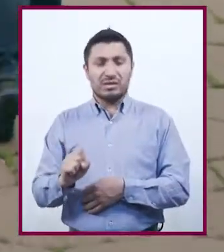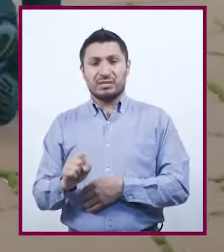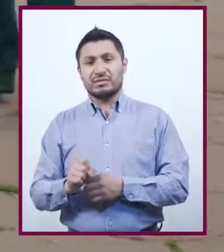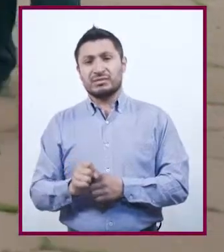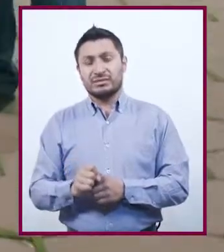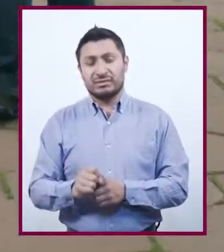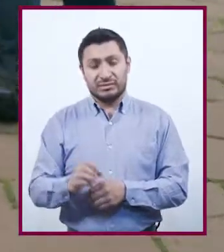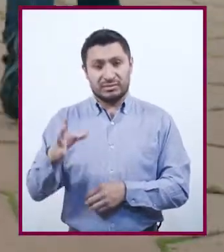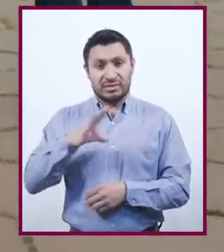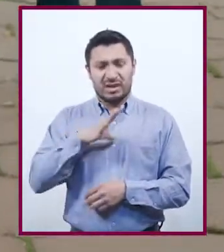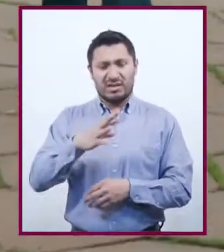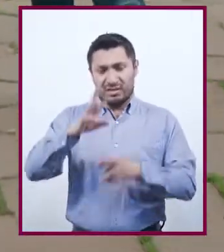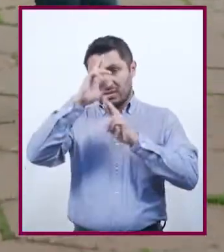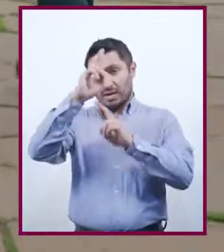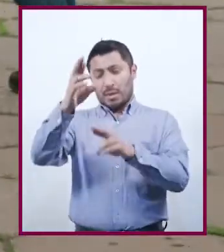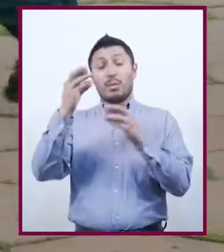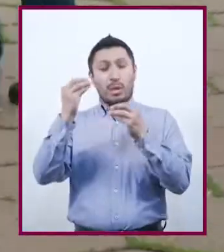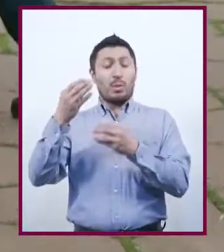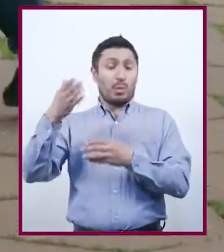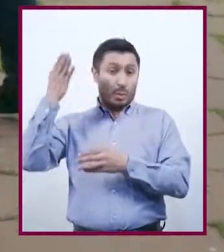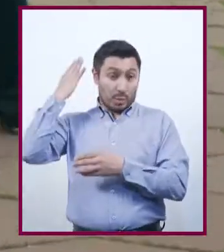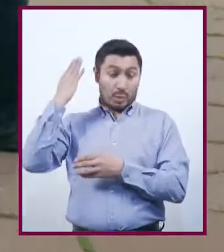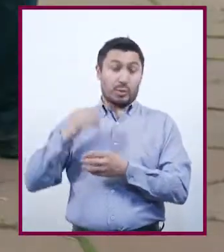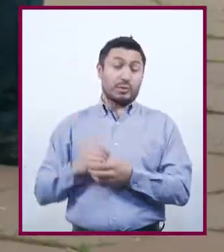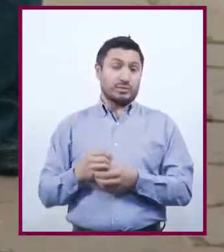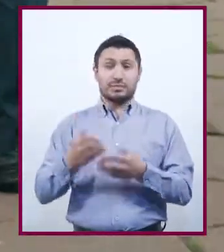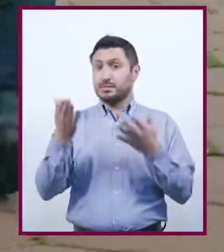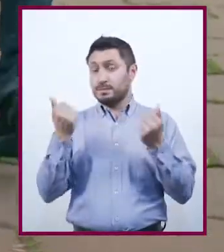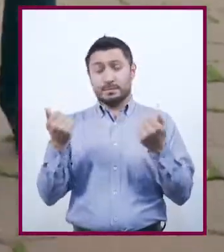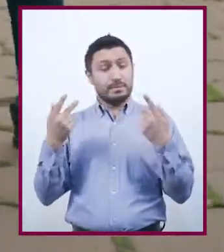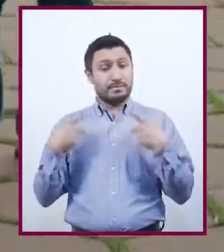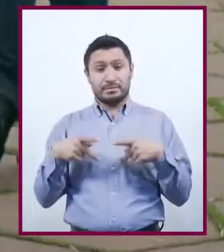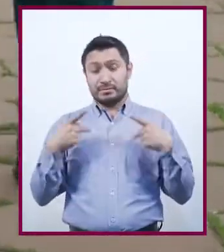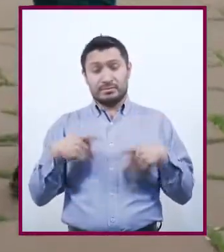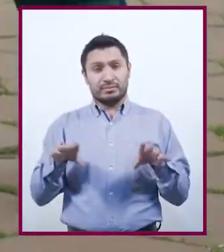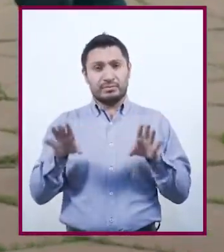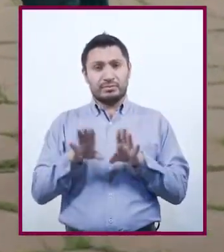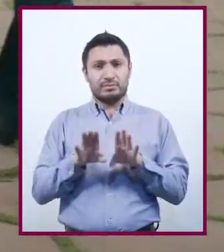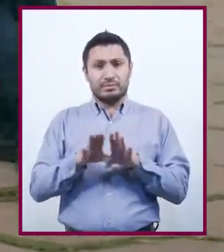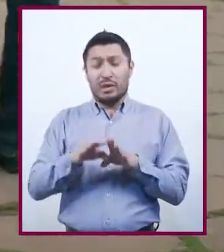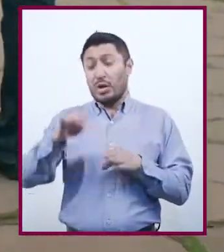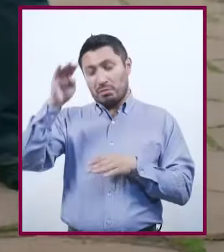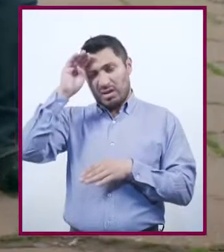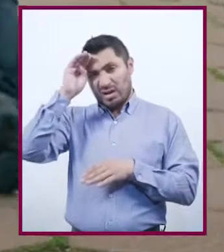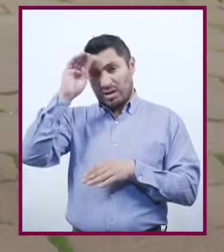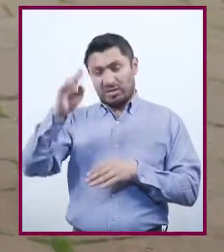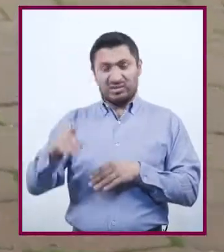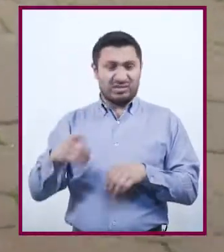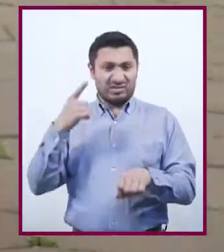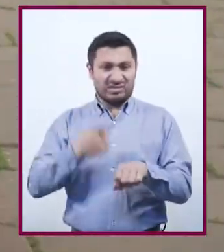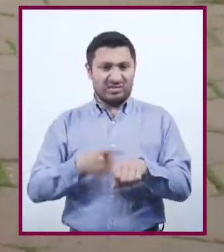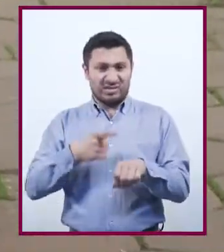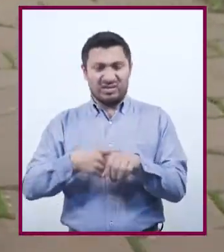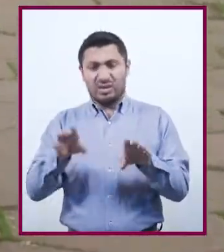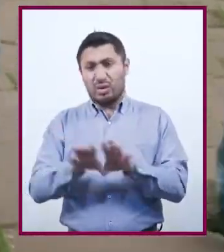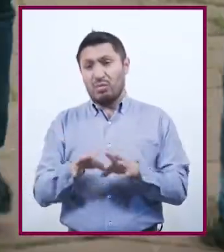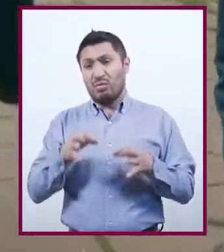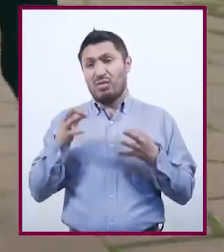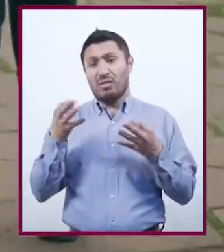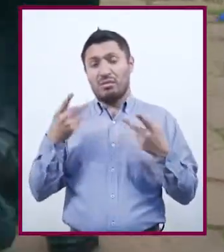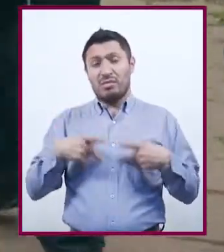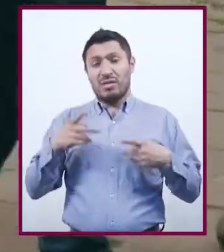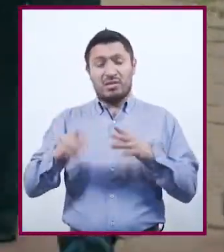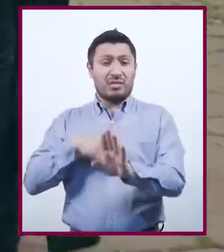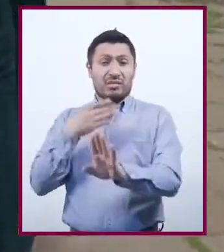Definitivamente encuentro mucha diferencia, ya que en la juventud de mis padres era totalmente una época sana, en la que no era mencionada la palabra